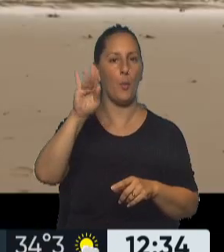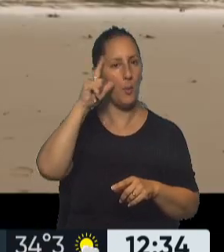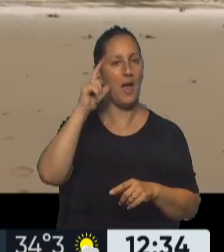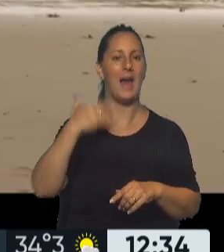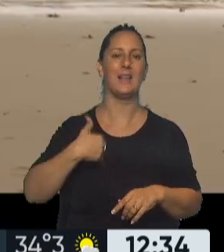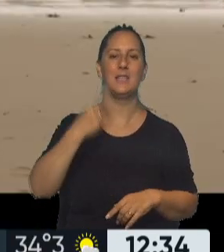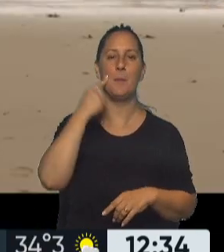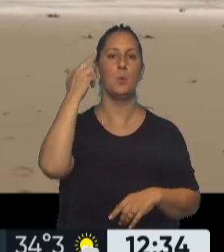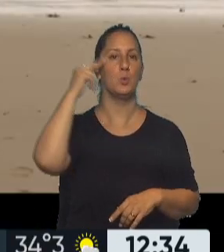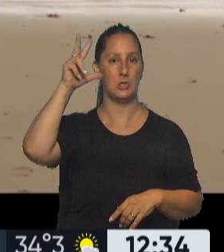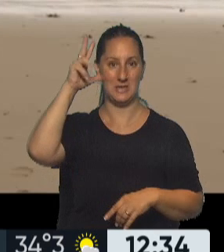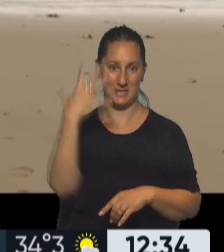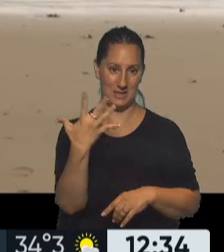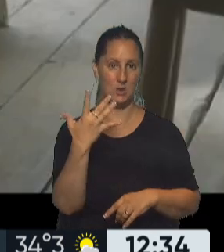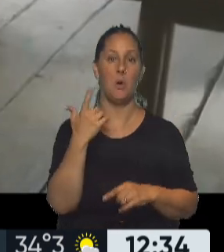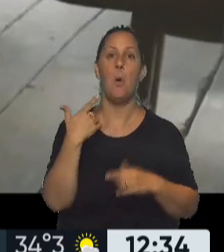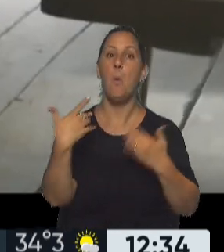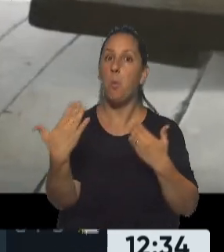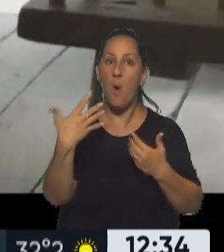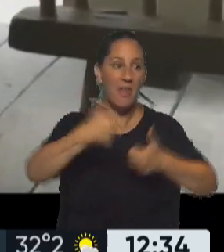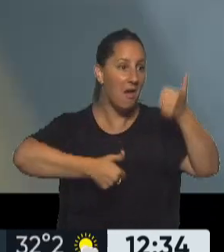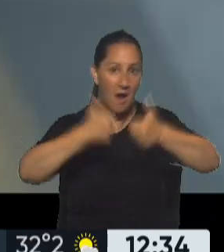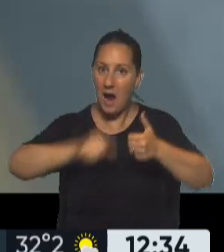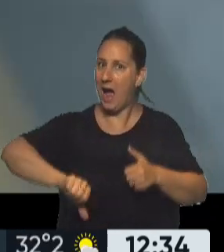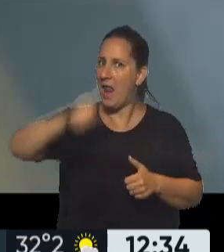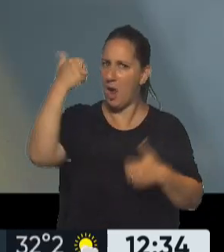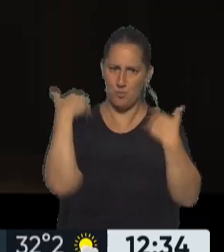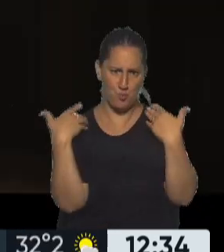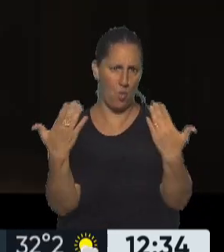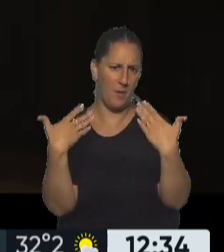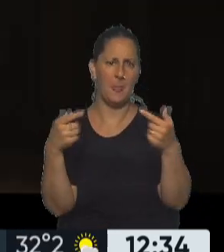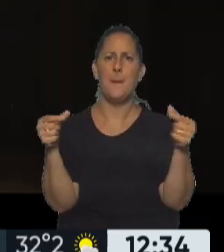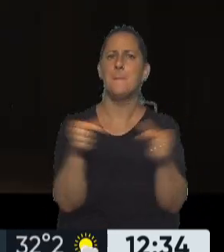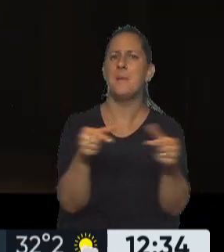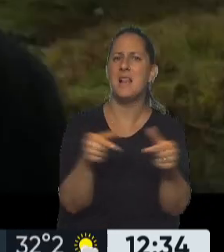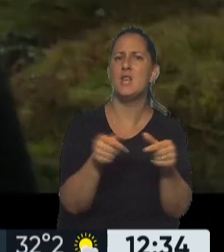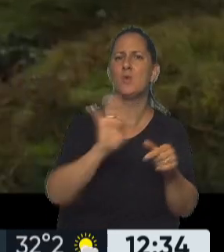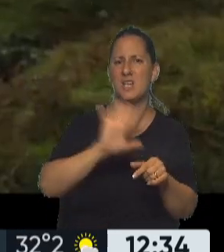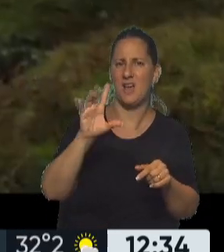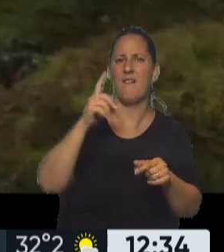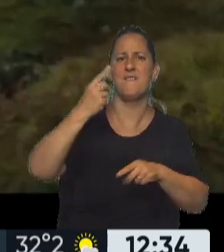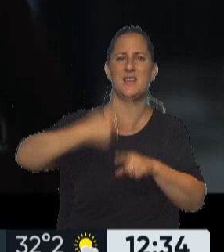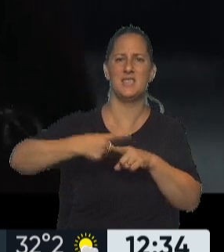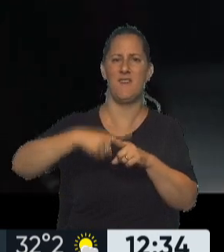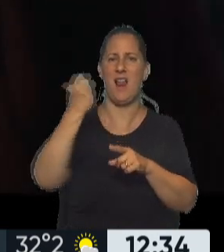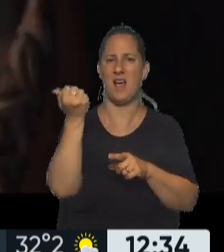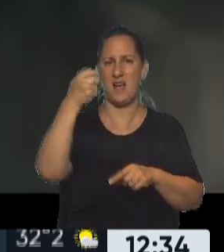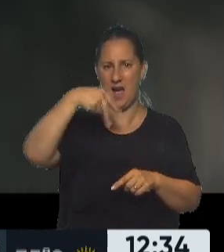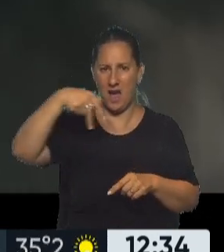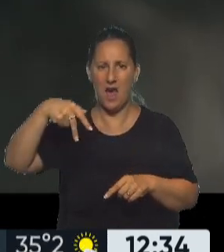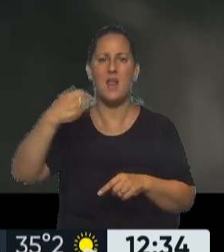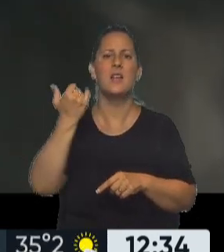1985 tiene prácticamente las mismas posibilidades que las otras, ¿no? Digo, compite con películas que han pasado por Cannes, que vienen